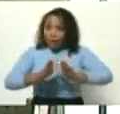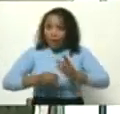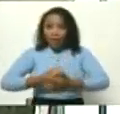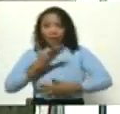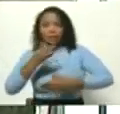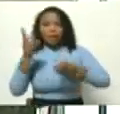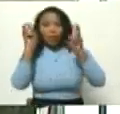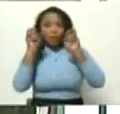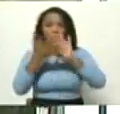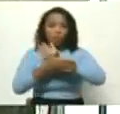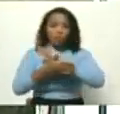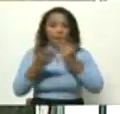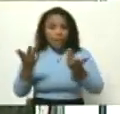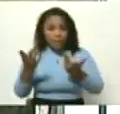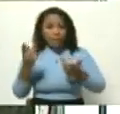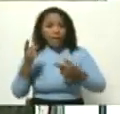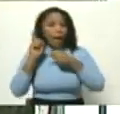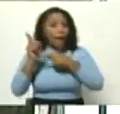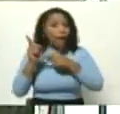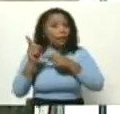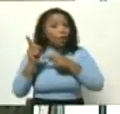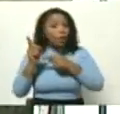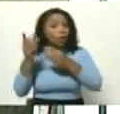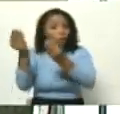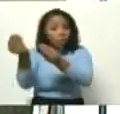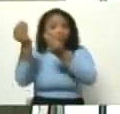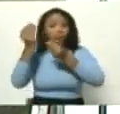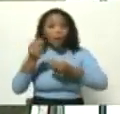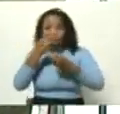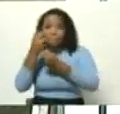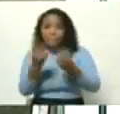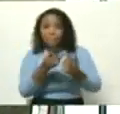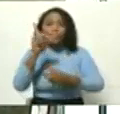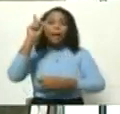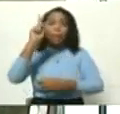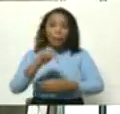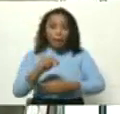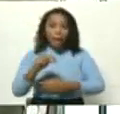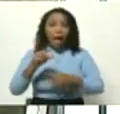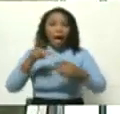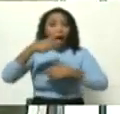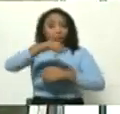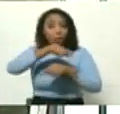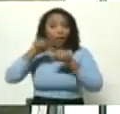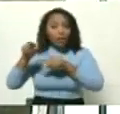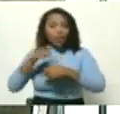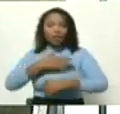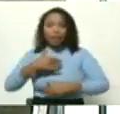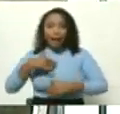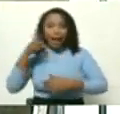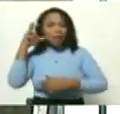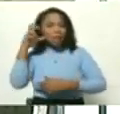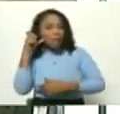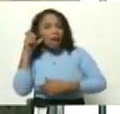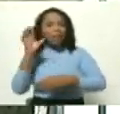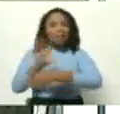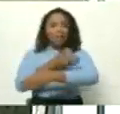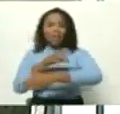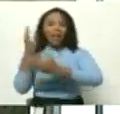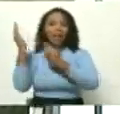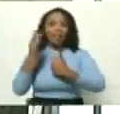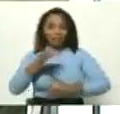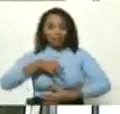precisamente es... Esto es lo que nos trae, pues invitamos también a todos aquellos que quieran escuchar canciones que vienen del